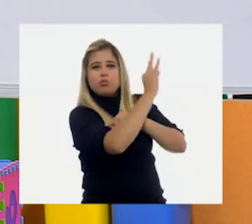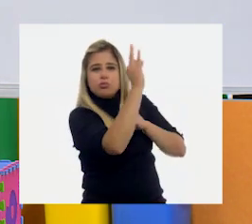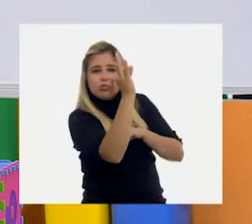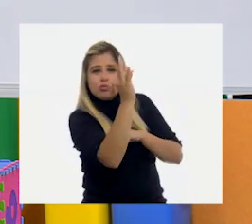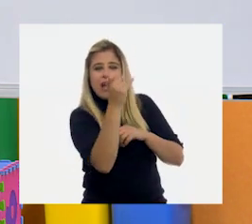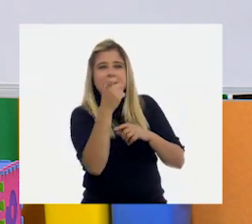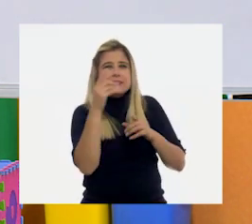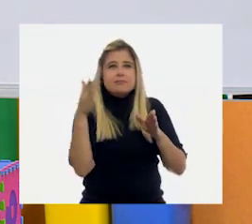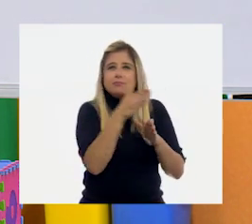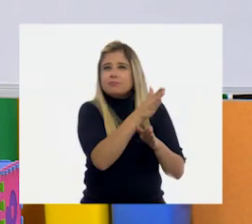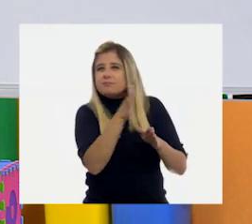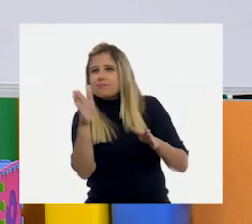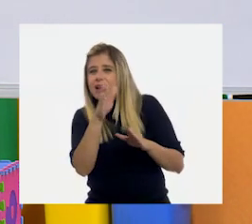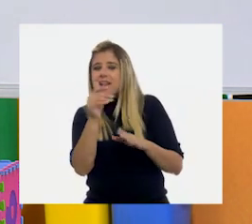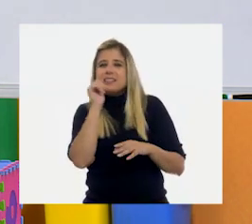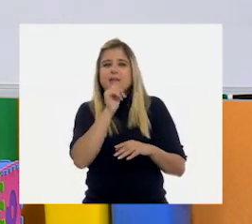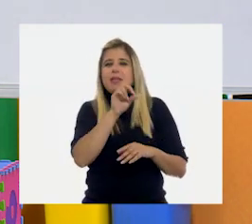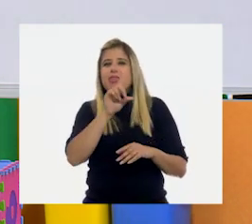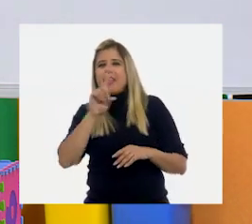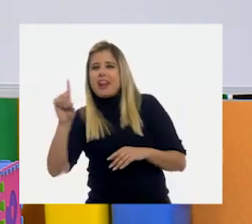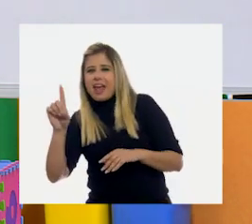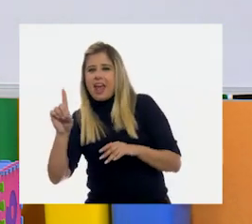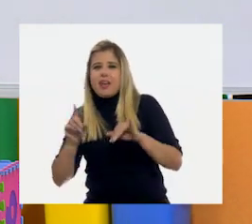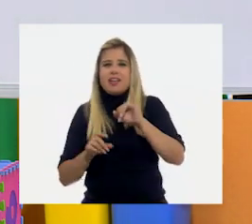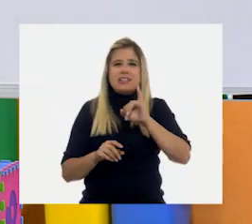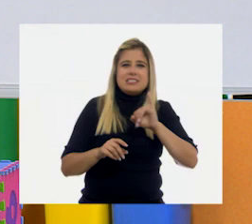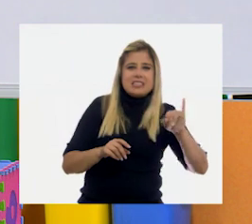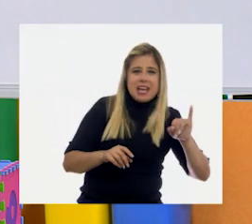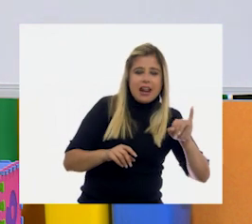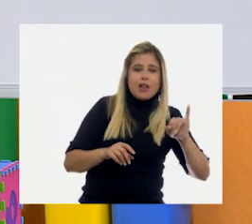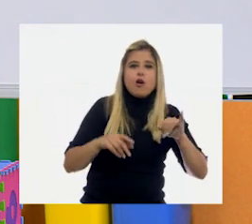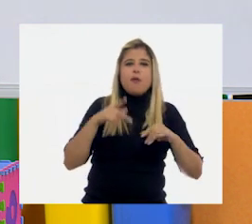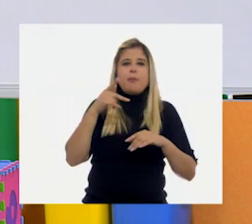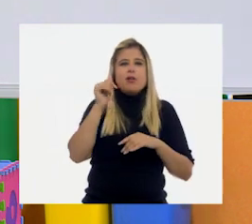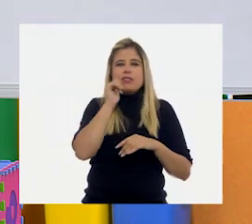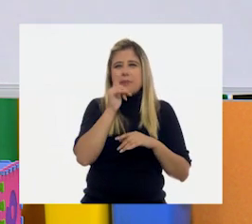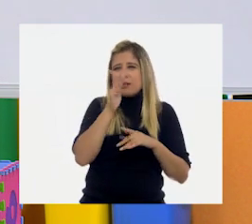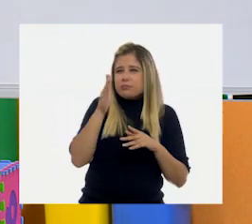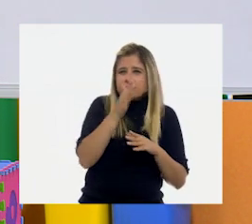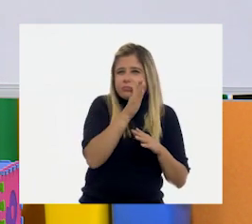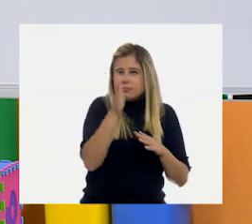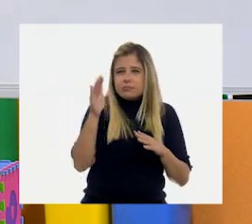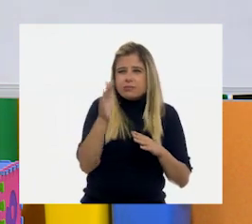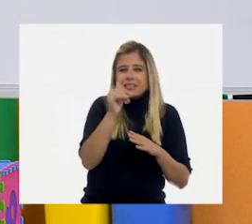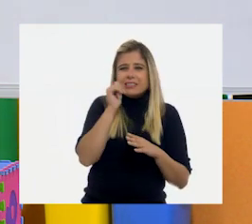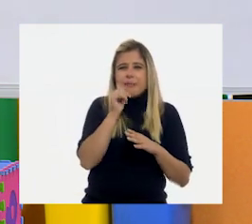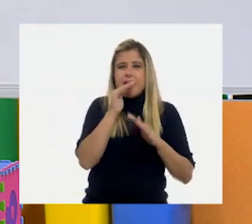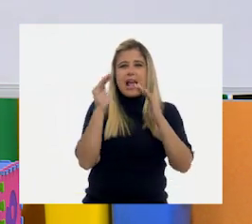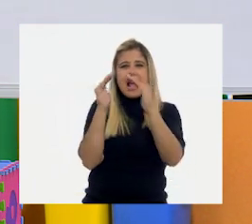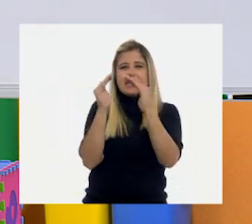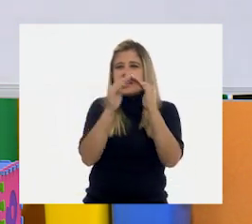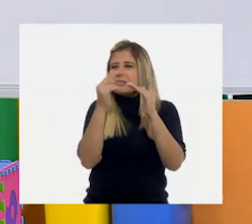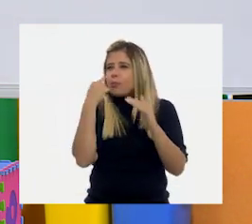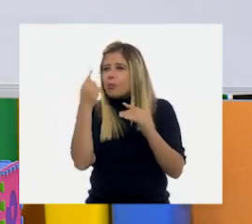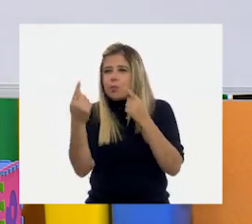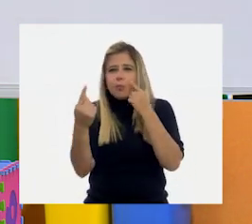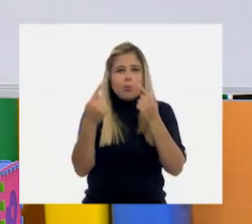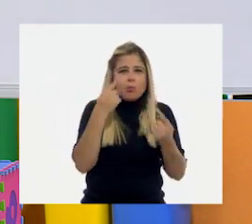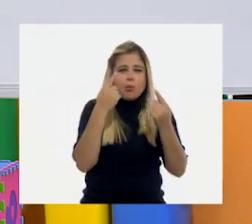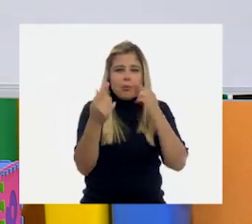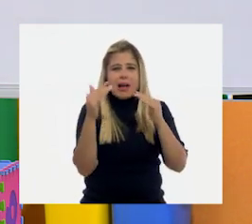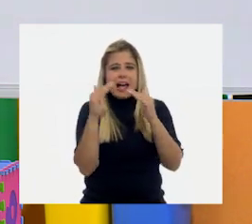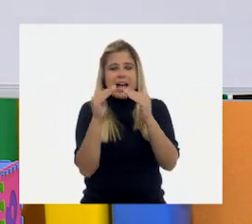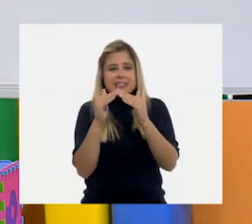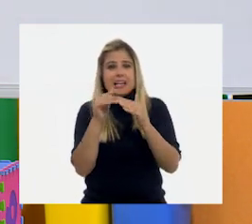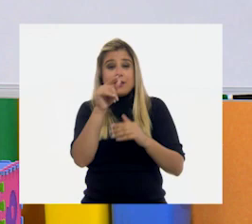como el derecho y el izquierdo, cosas así, pero son como muy esporádicos. Se guían más por las casas. Si te das cuenta ahí, bueno,